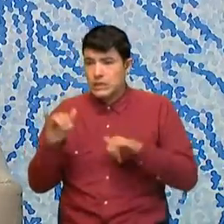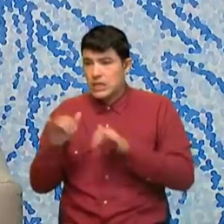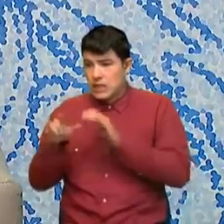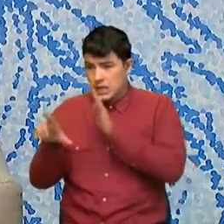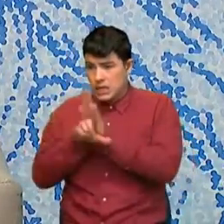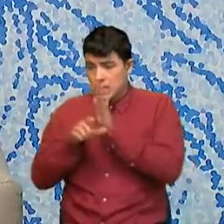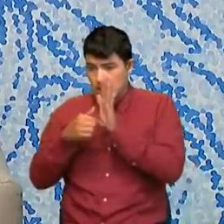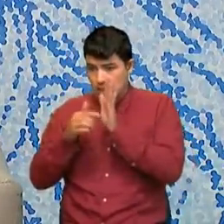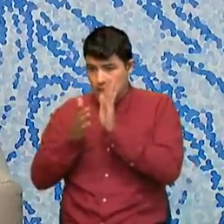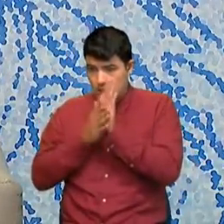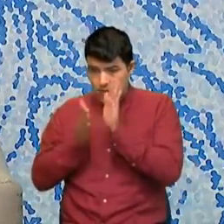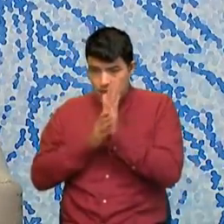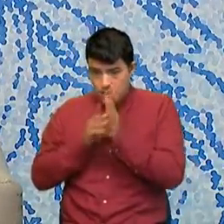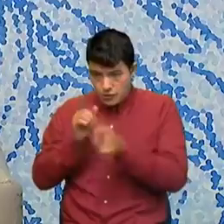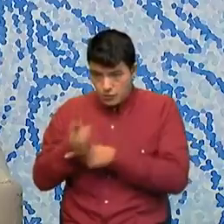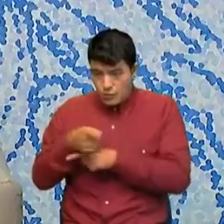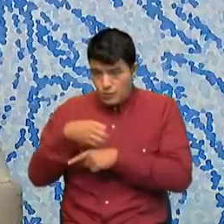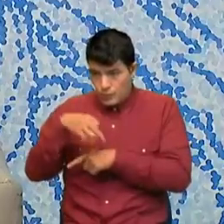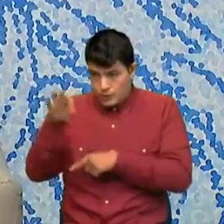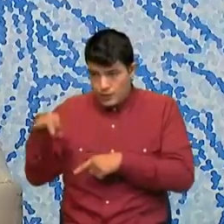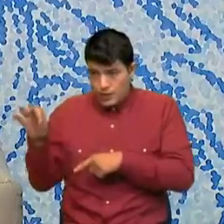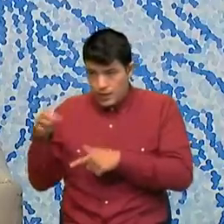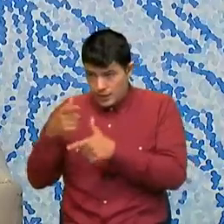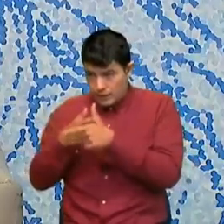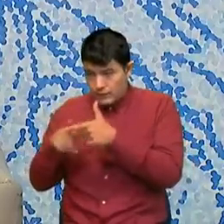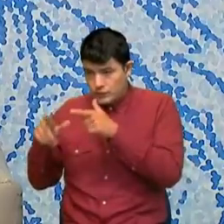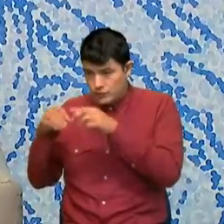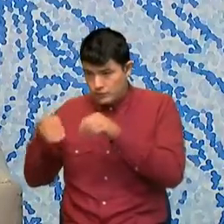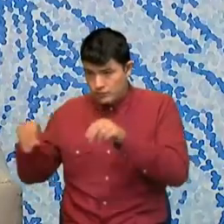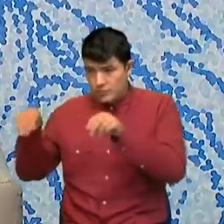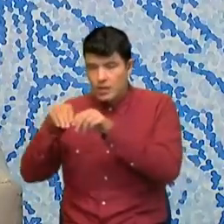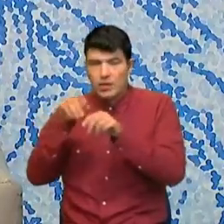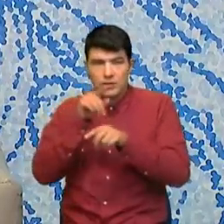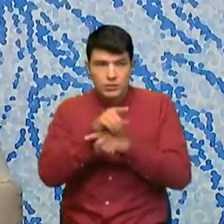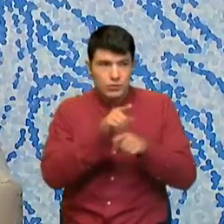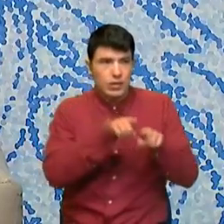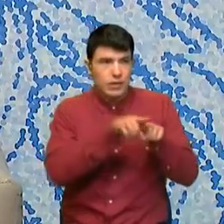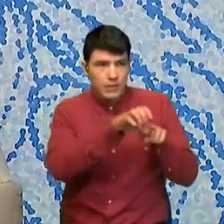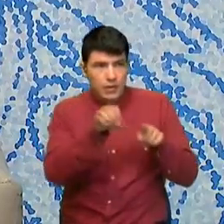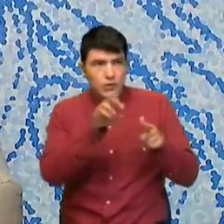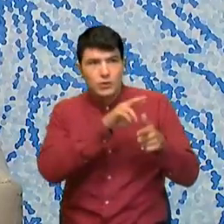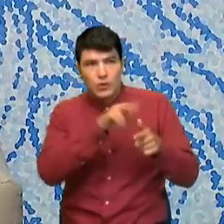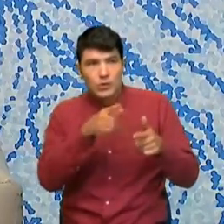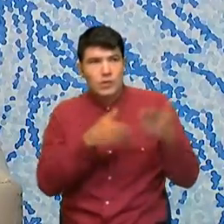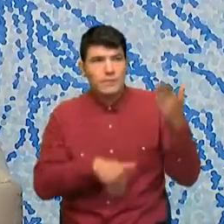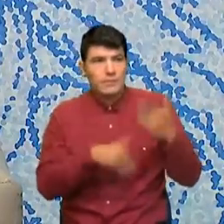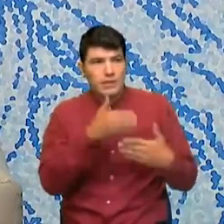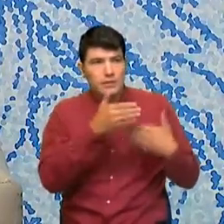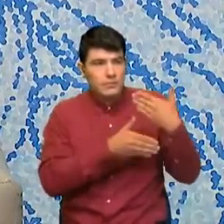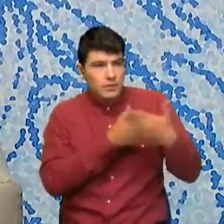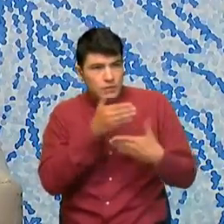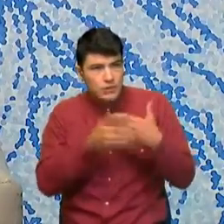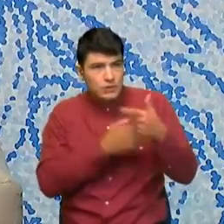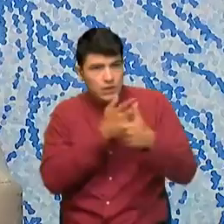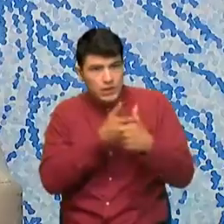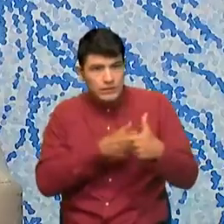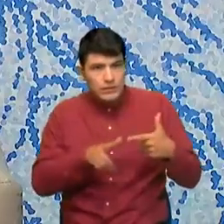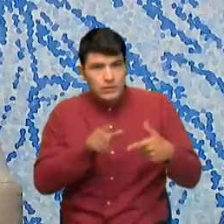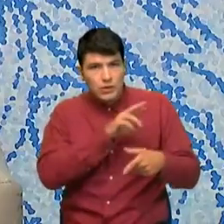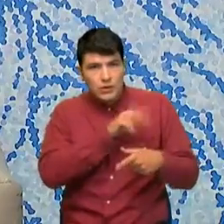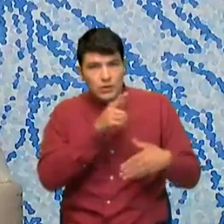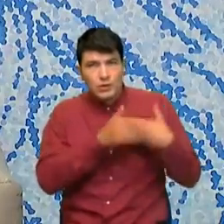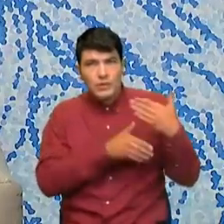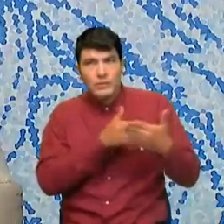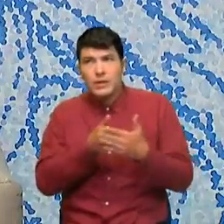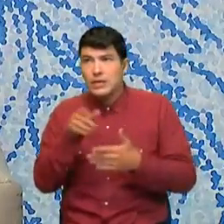legalizado su porcentaje, ustedes inicien el proceso de sucesión del otro resto del lote.